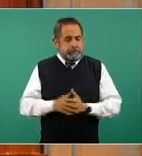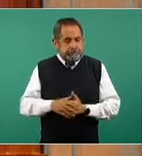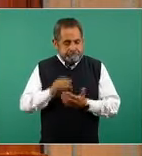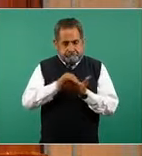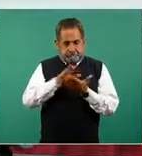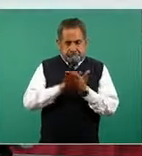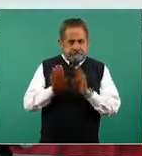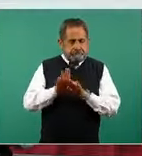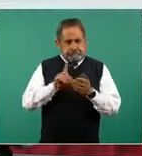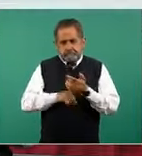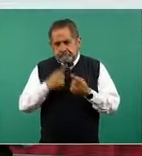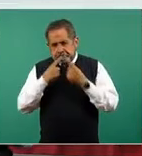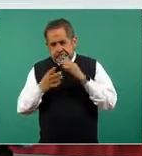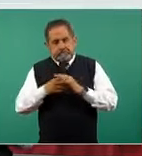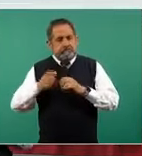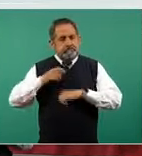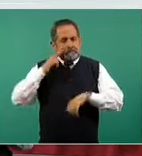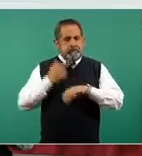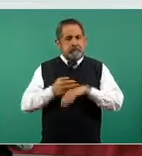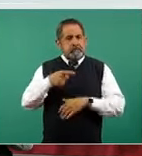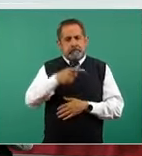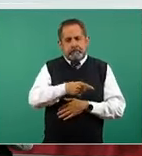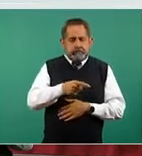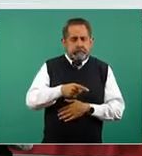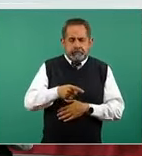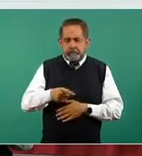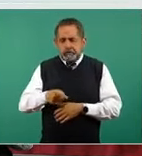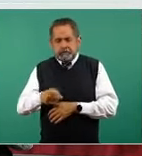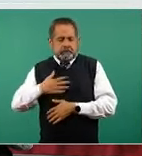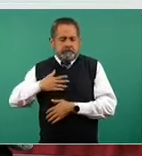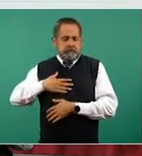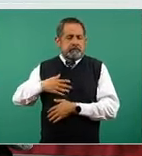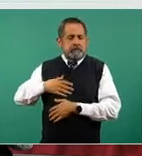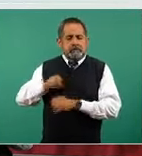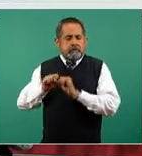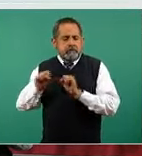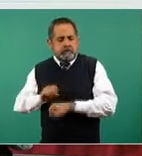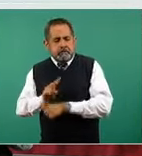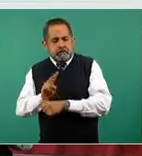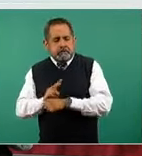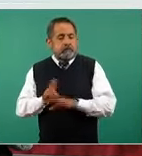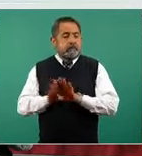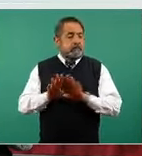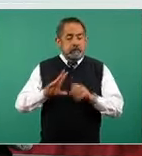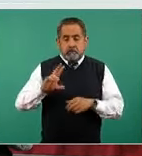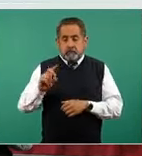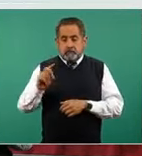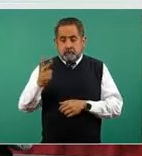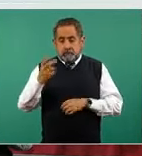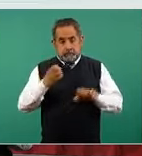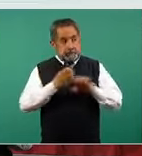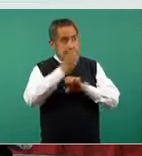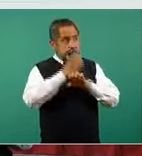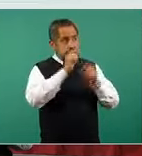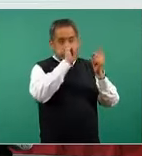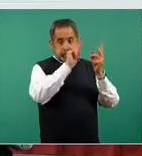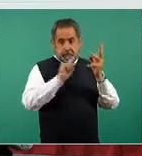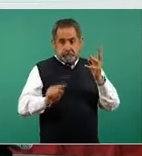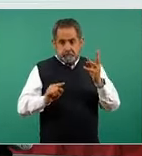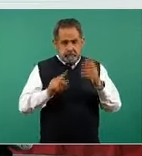y seguimiento está a cargo también del Sistema Nacional de Vigilancia Epidemiológica, por lo tanto las 32 entidades reportan,